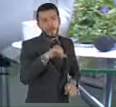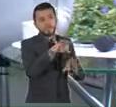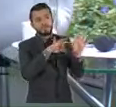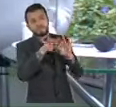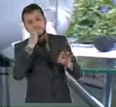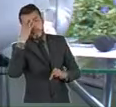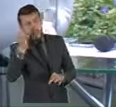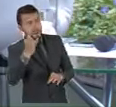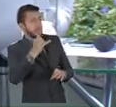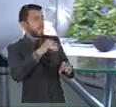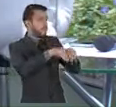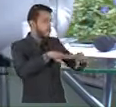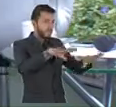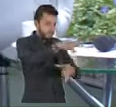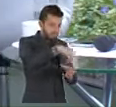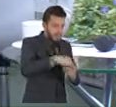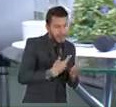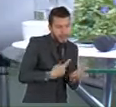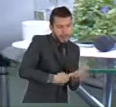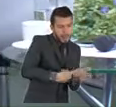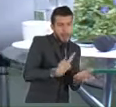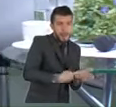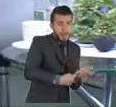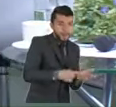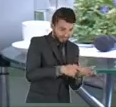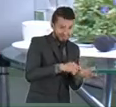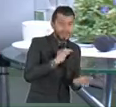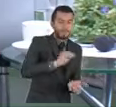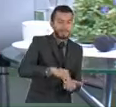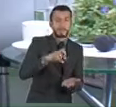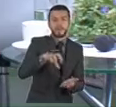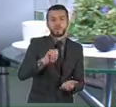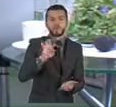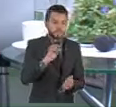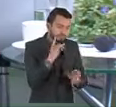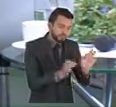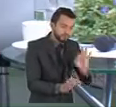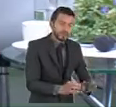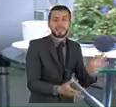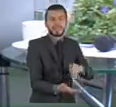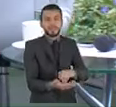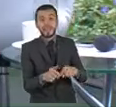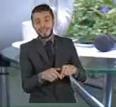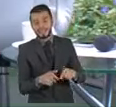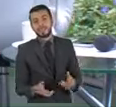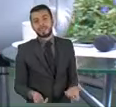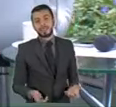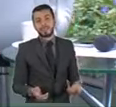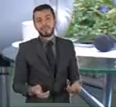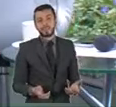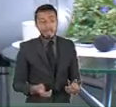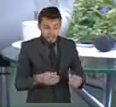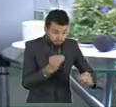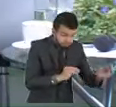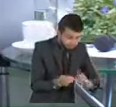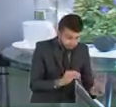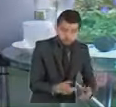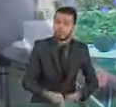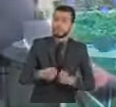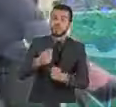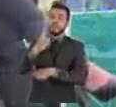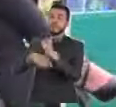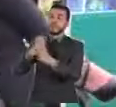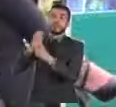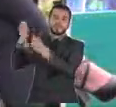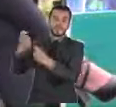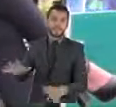y público de la ciudad, para formular esa propuesta de POT, para tramitarla el año entrante, de